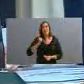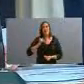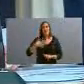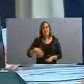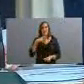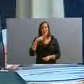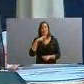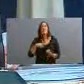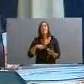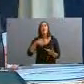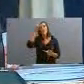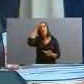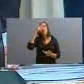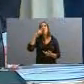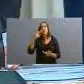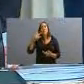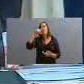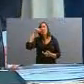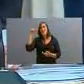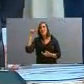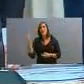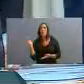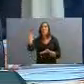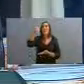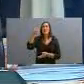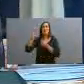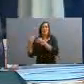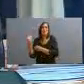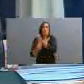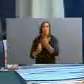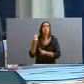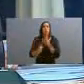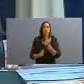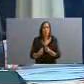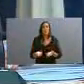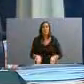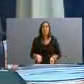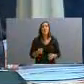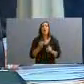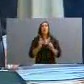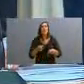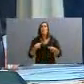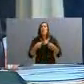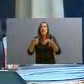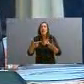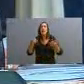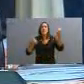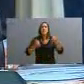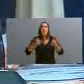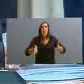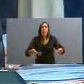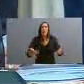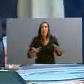12.700 efectivos más. Ni qué hablar en materia de equipamiento de vehículos